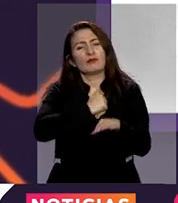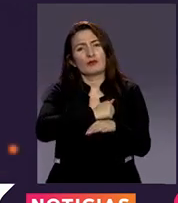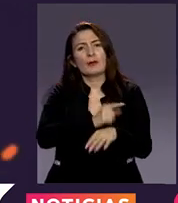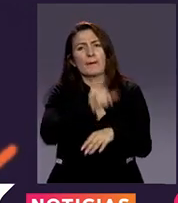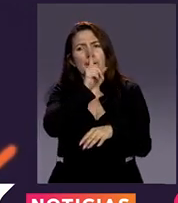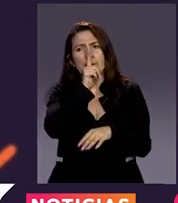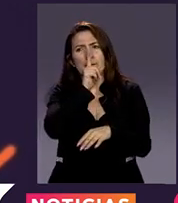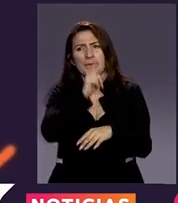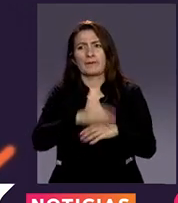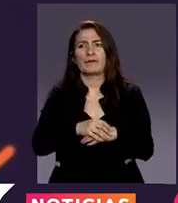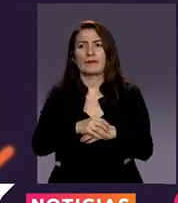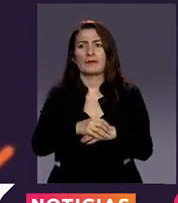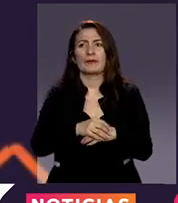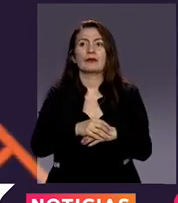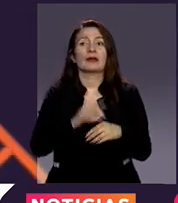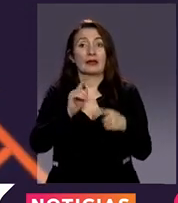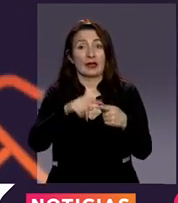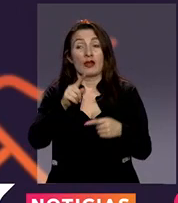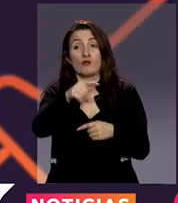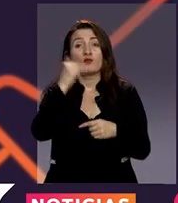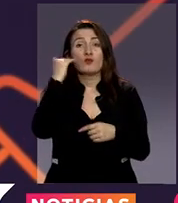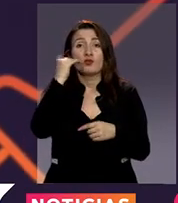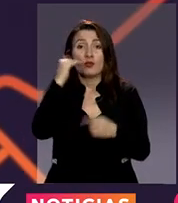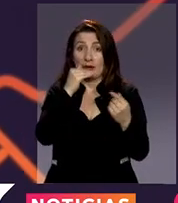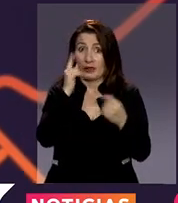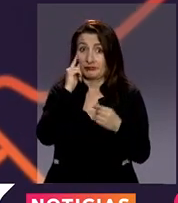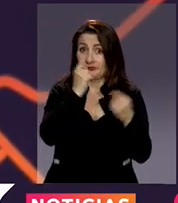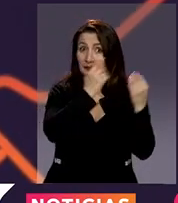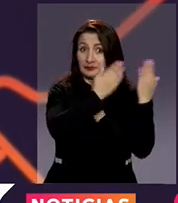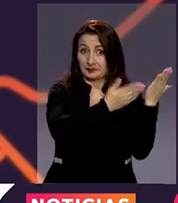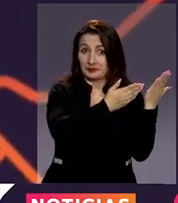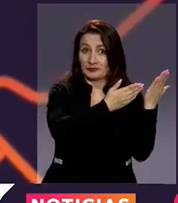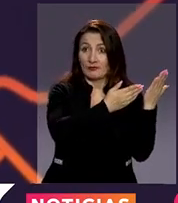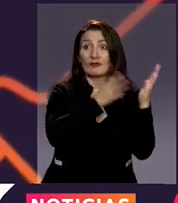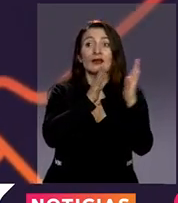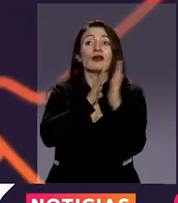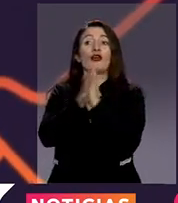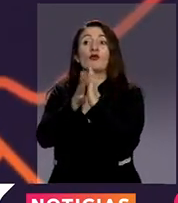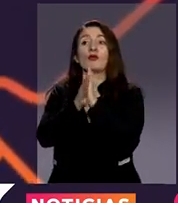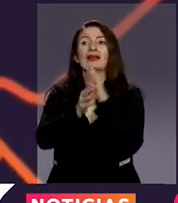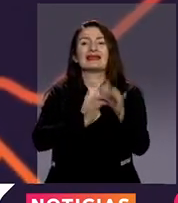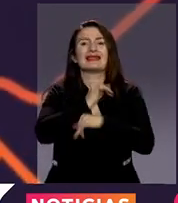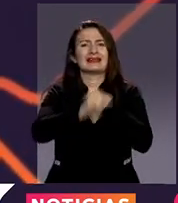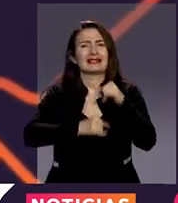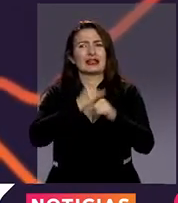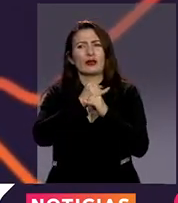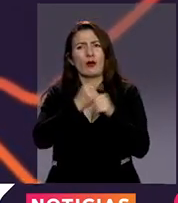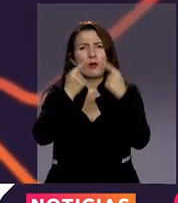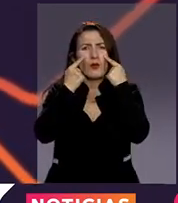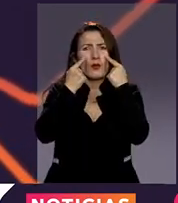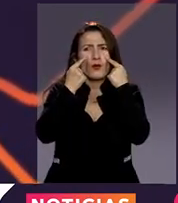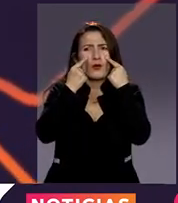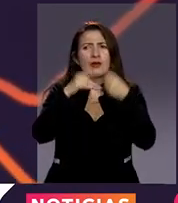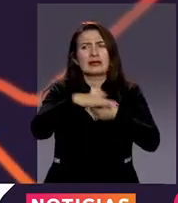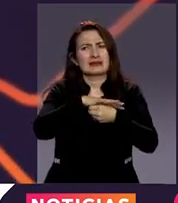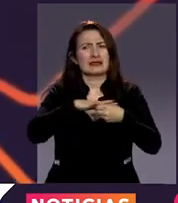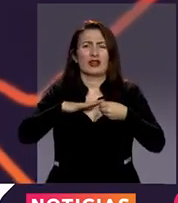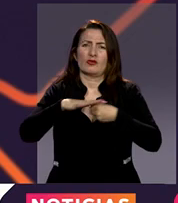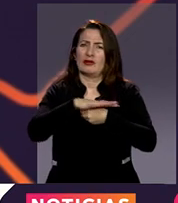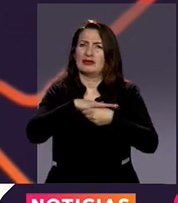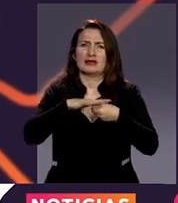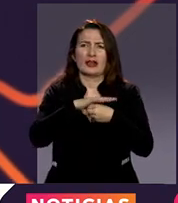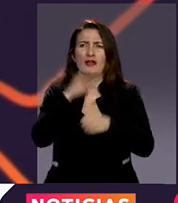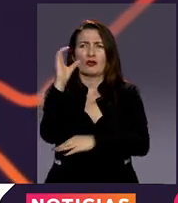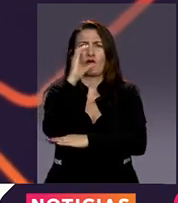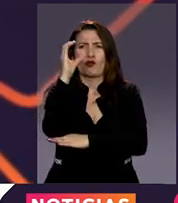callar. La actriz Carolina Rodríguez pidió a la comunidad internacional, a través de su cuenta de Instagram, poner sus ojos en la situación que se vive en Colombia. ¡Nos están